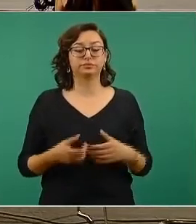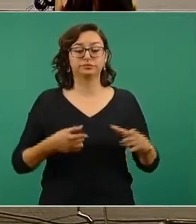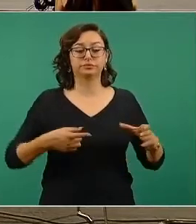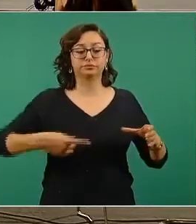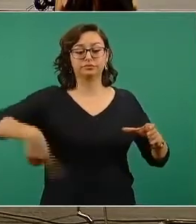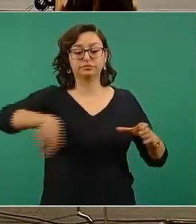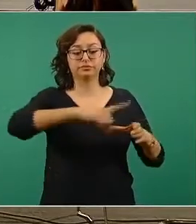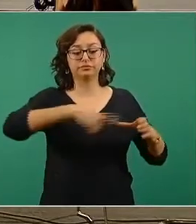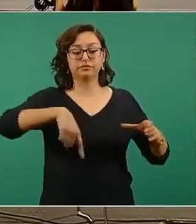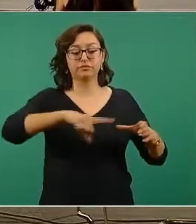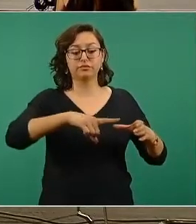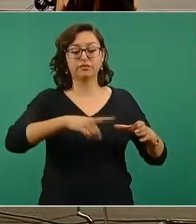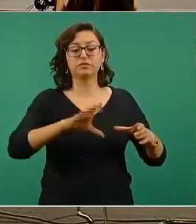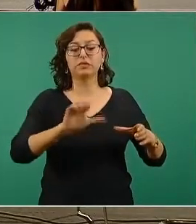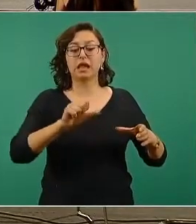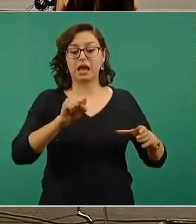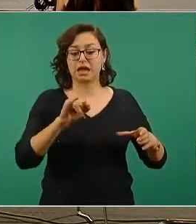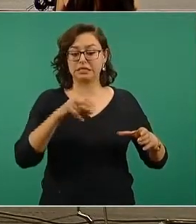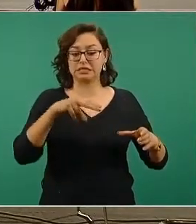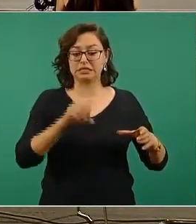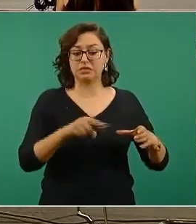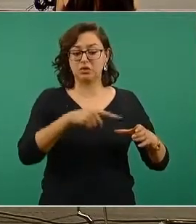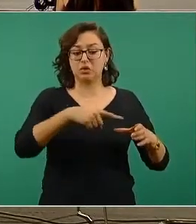15,000… Los de CanSino. Los de CanSino.